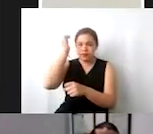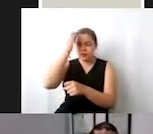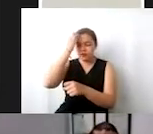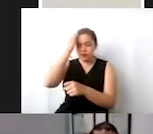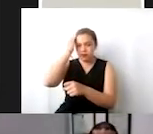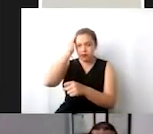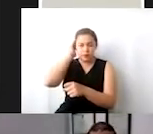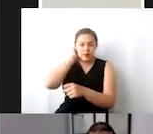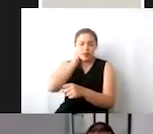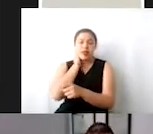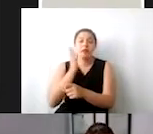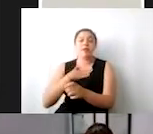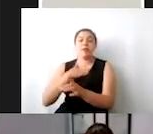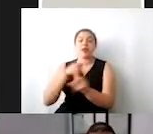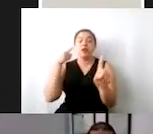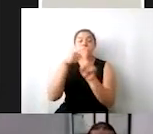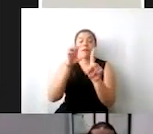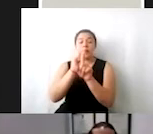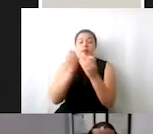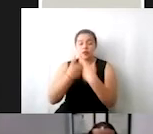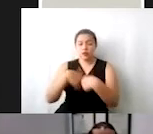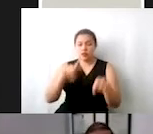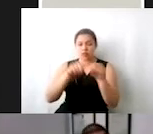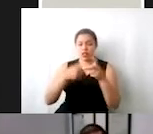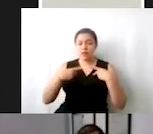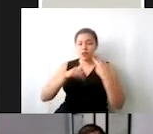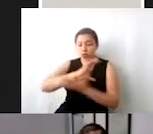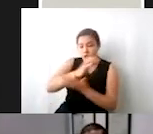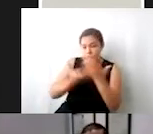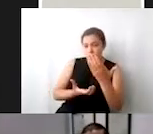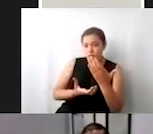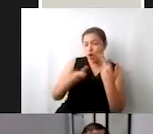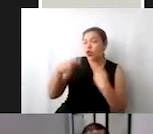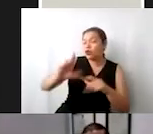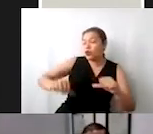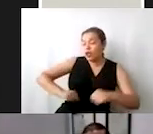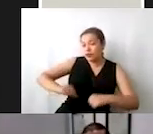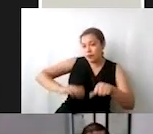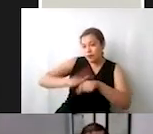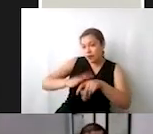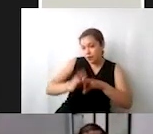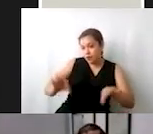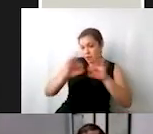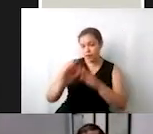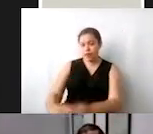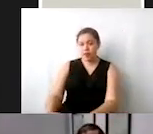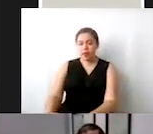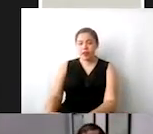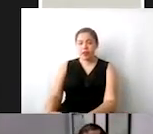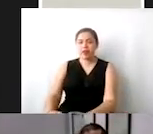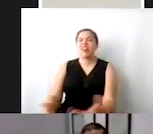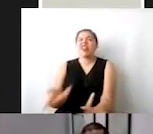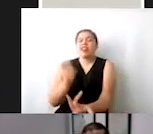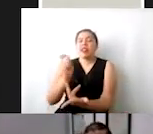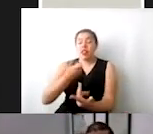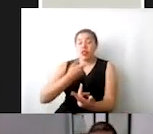el objeto social del contratante o su actividad preponderante. Es decir, si nuestra